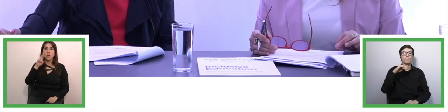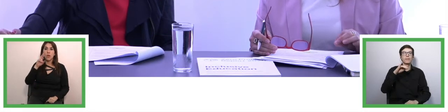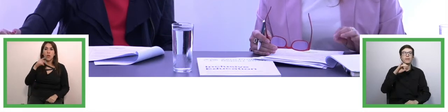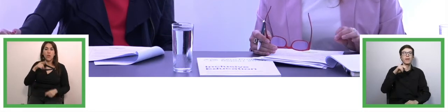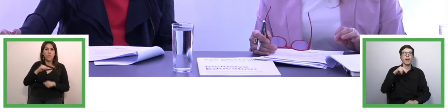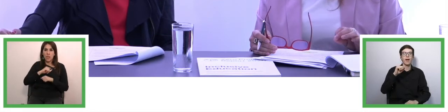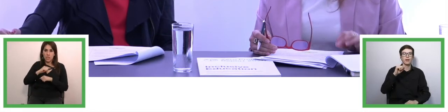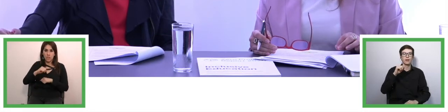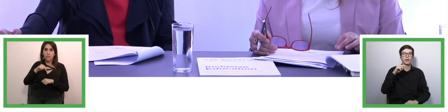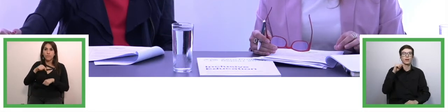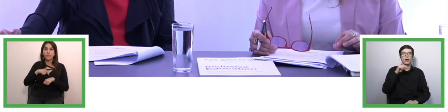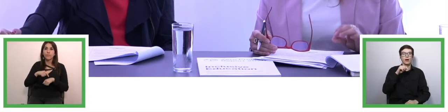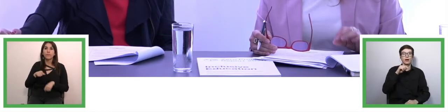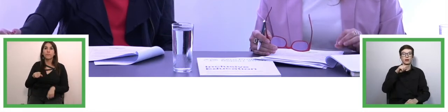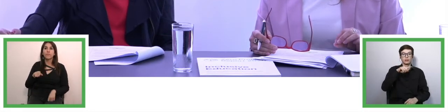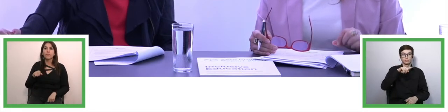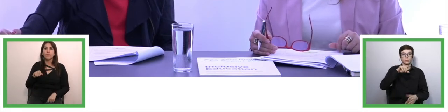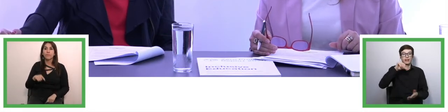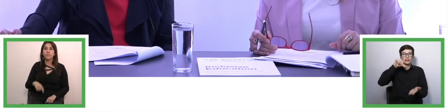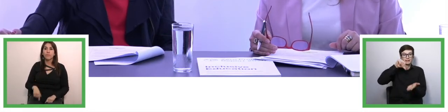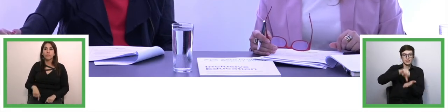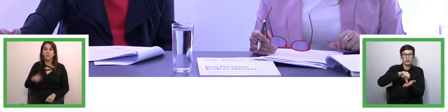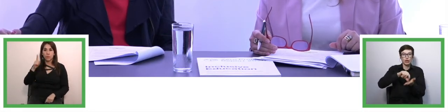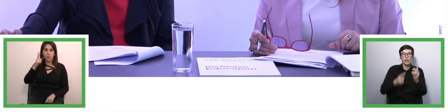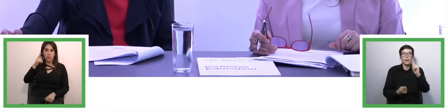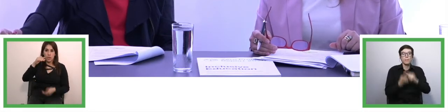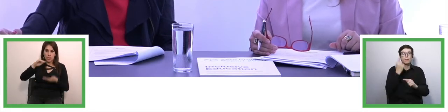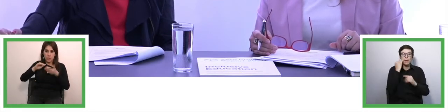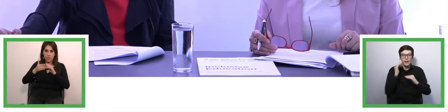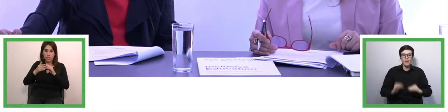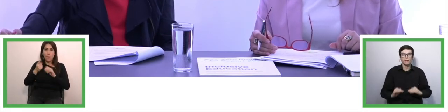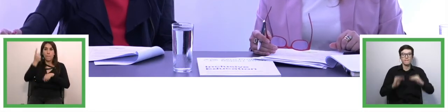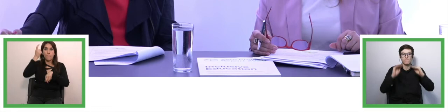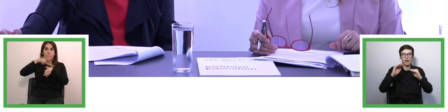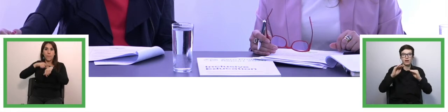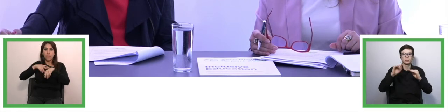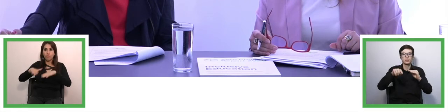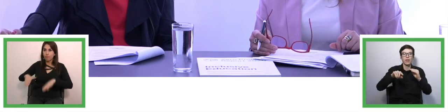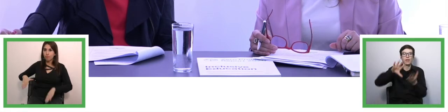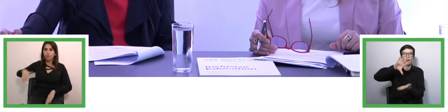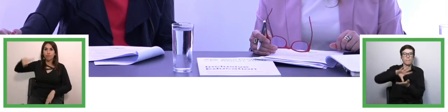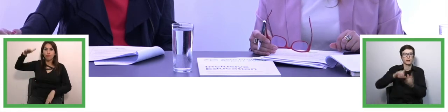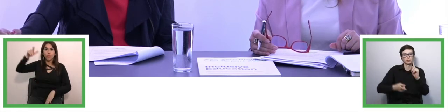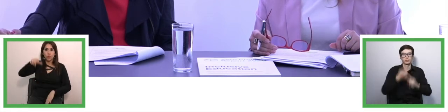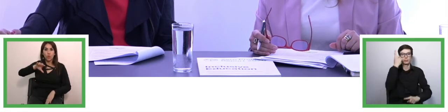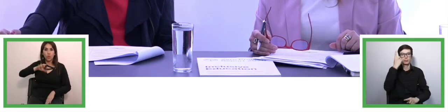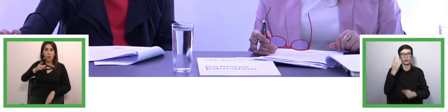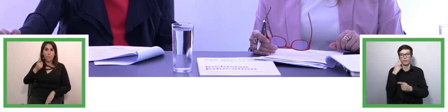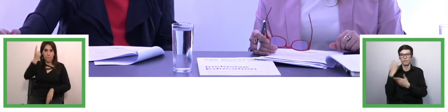primera infancia en todo el país. Veamos video.